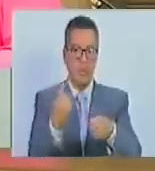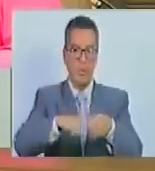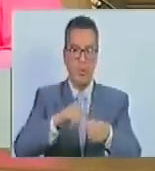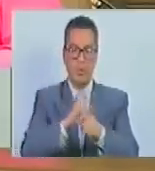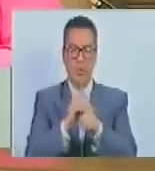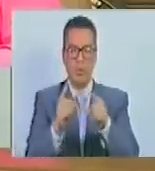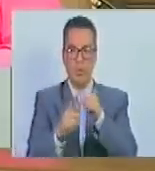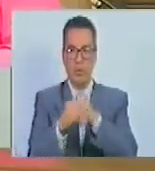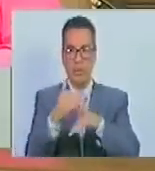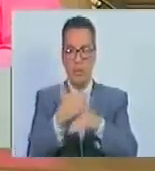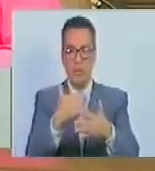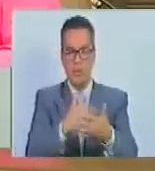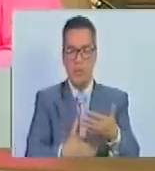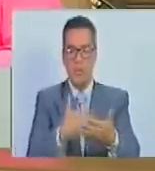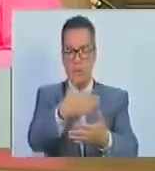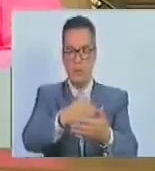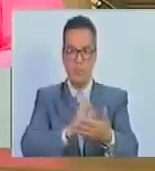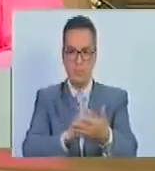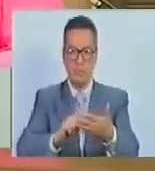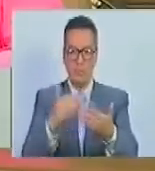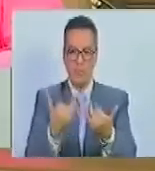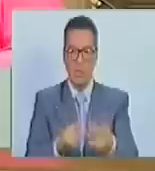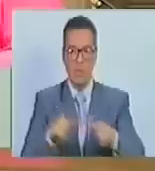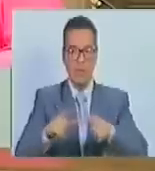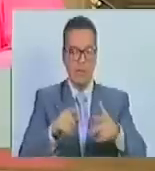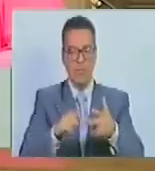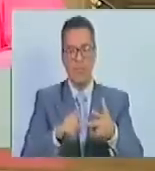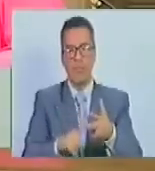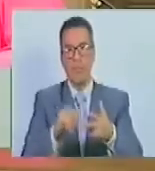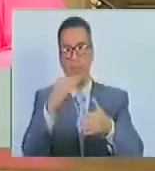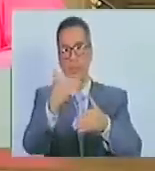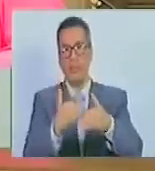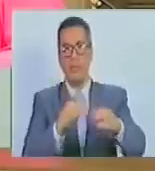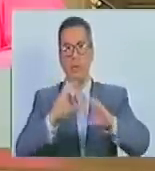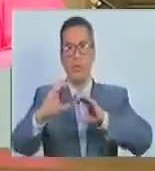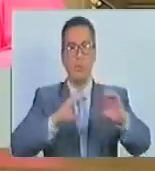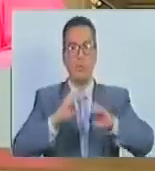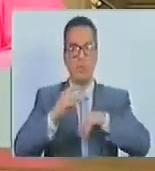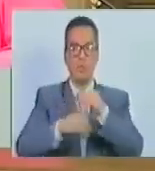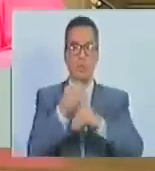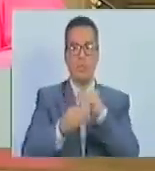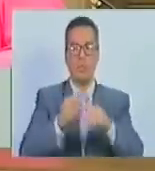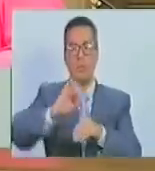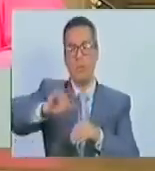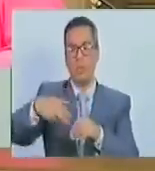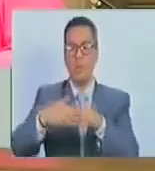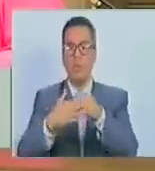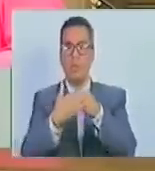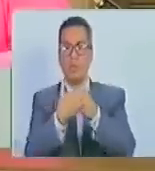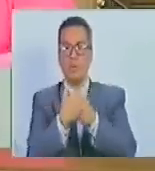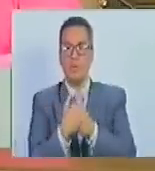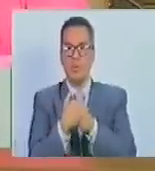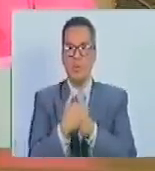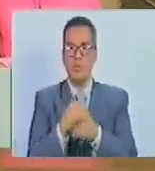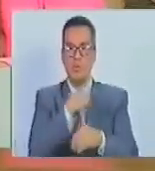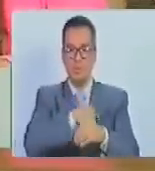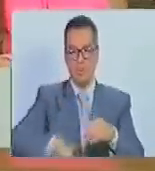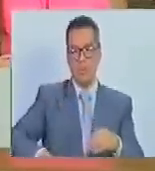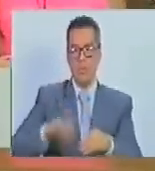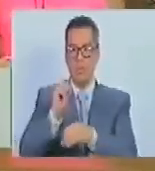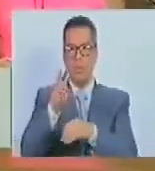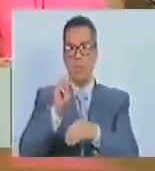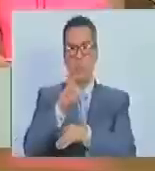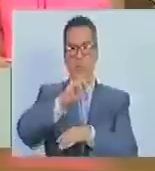suplentes indicados en lista anexa. Segundo, comunicación dirigida al diputado Jorge Rodríguez Gómez, presidente de la